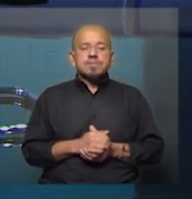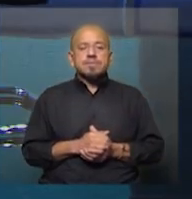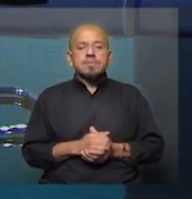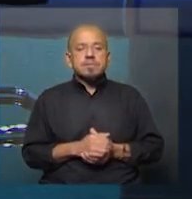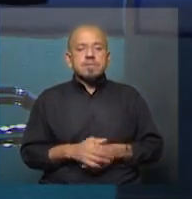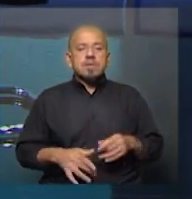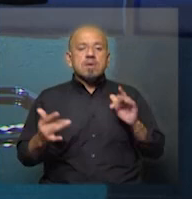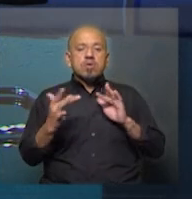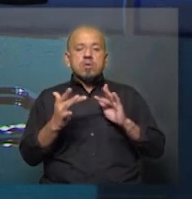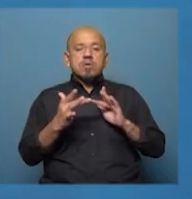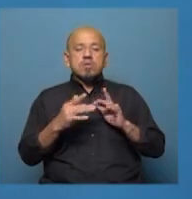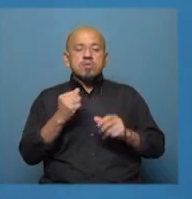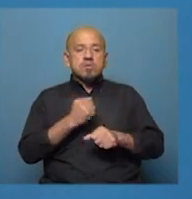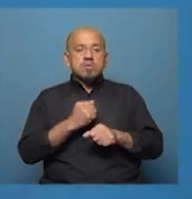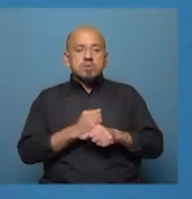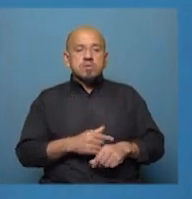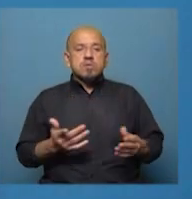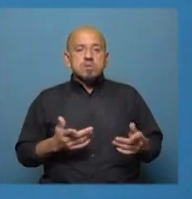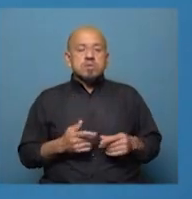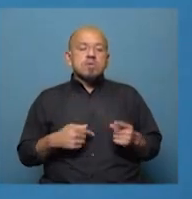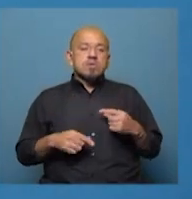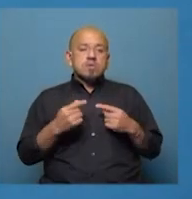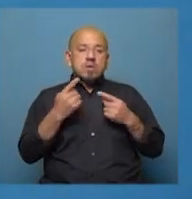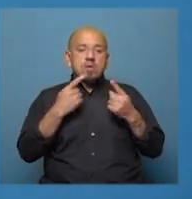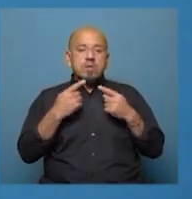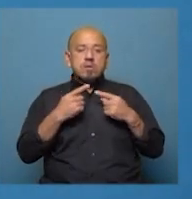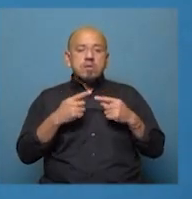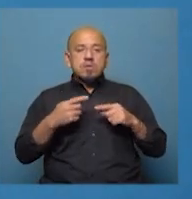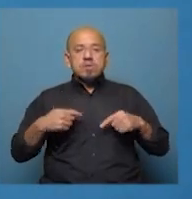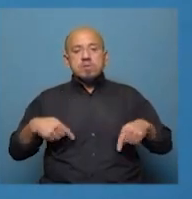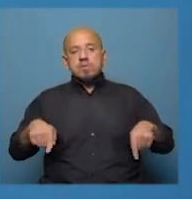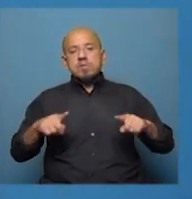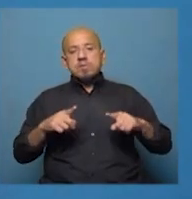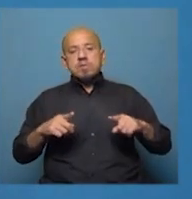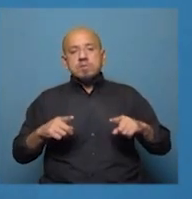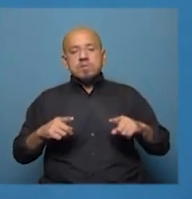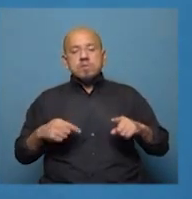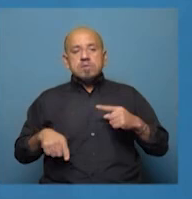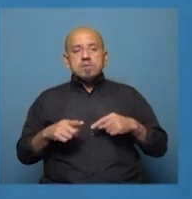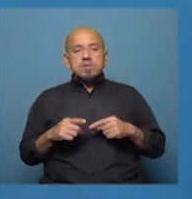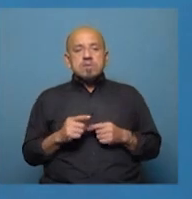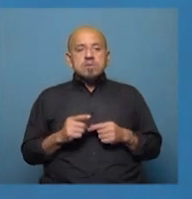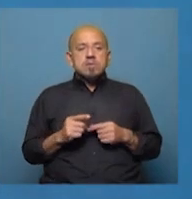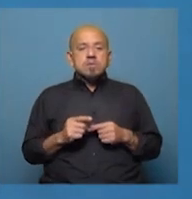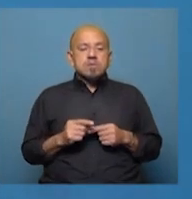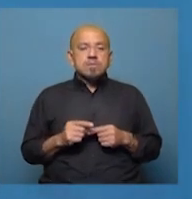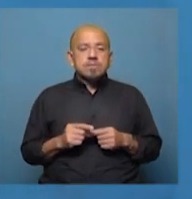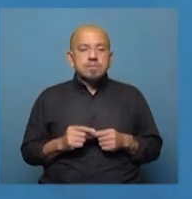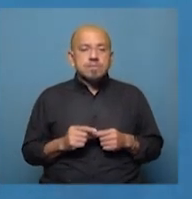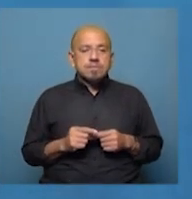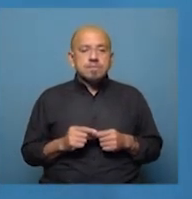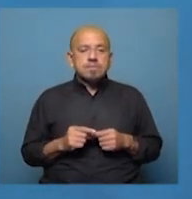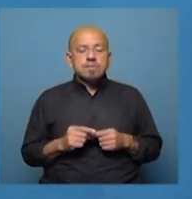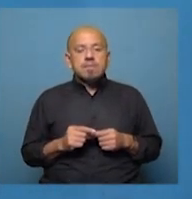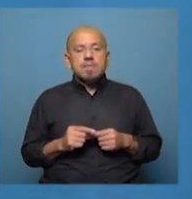pasó de los trabajadores eh hemos tratado de hablar con ellos e sobre todo de de contener y de y